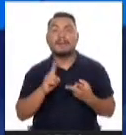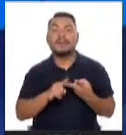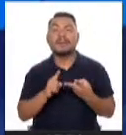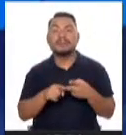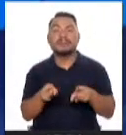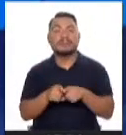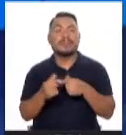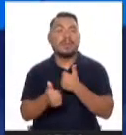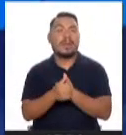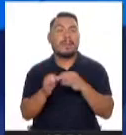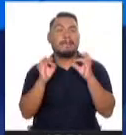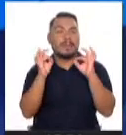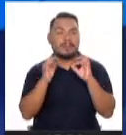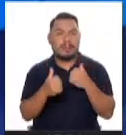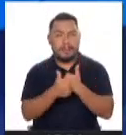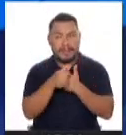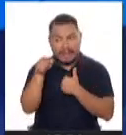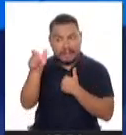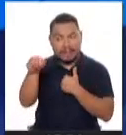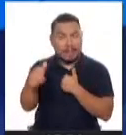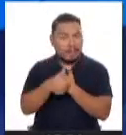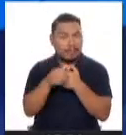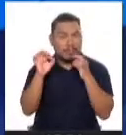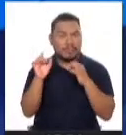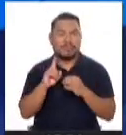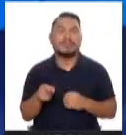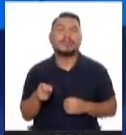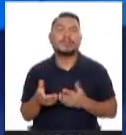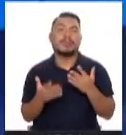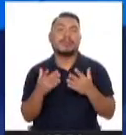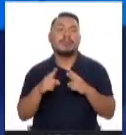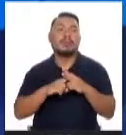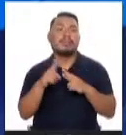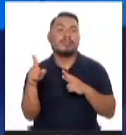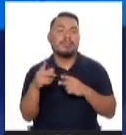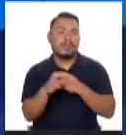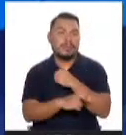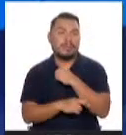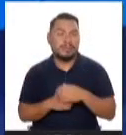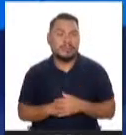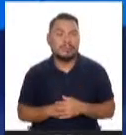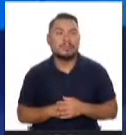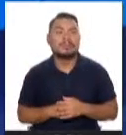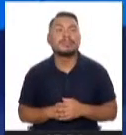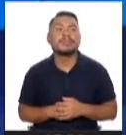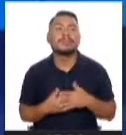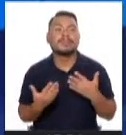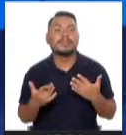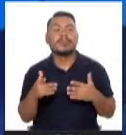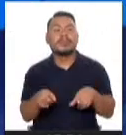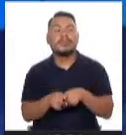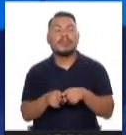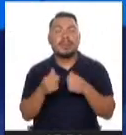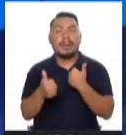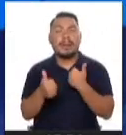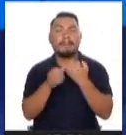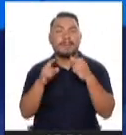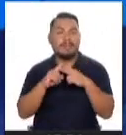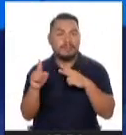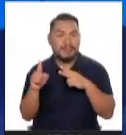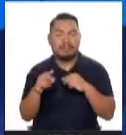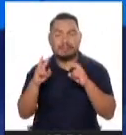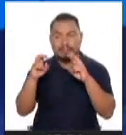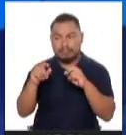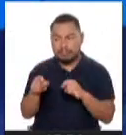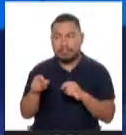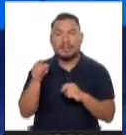sea tan peligroso él, sino en el sentido de que pueda fugar del país. Si hay riesgo de fuga. Sí, si hay riesgo de fuga. Y en el caso de él